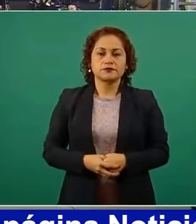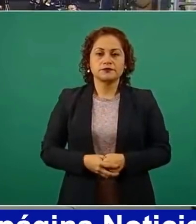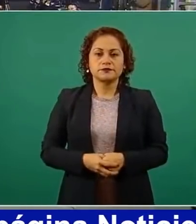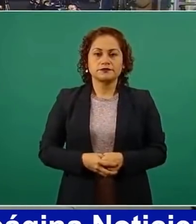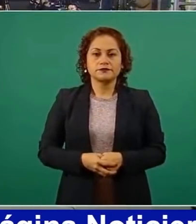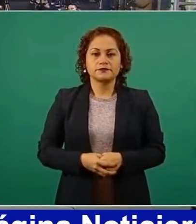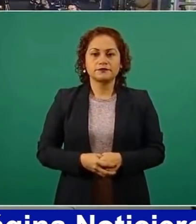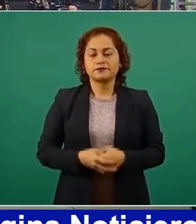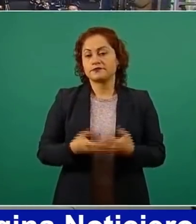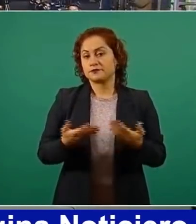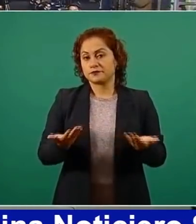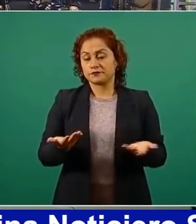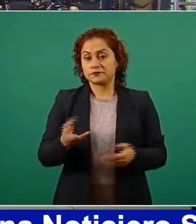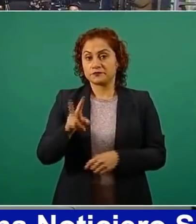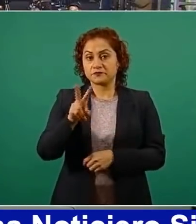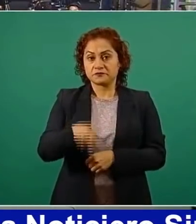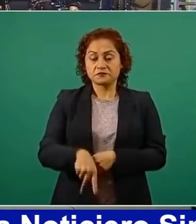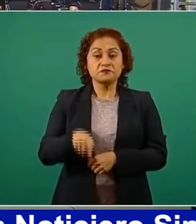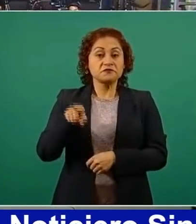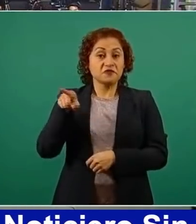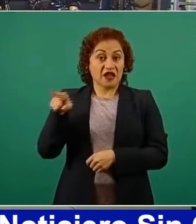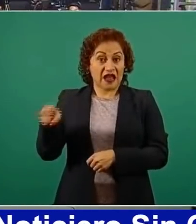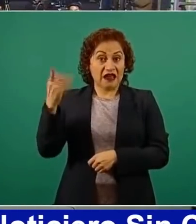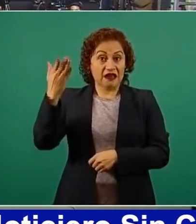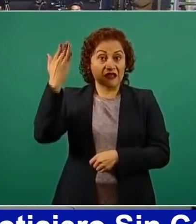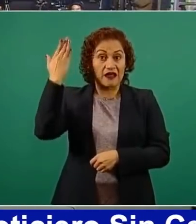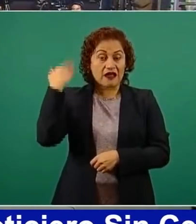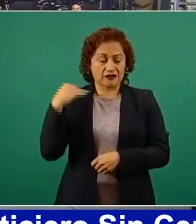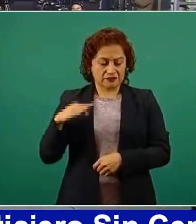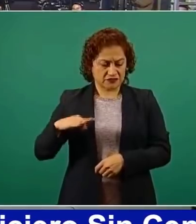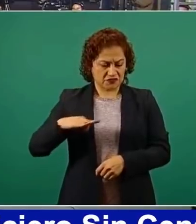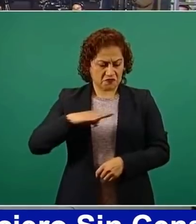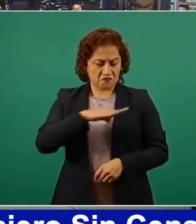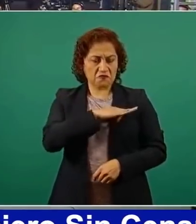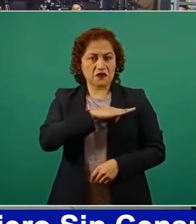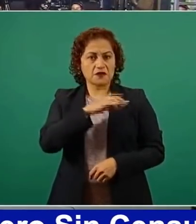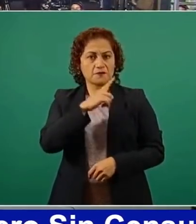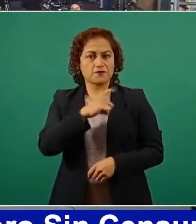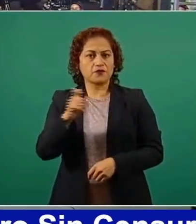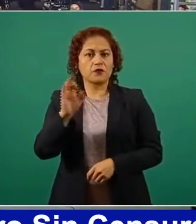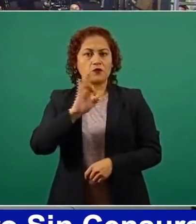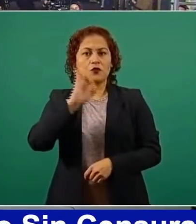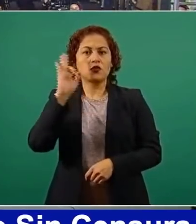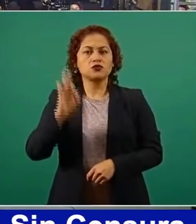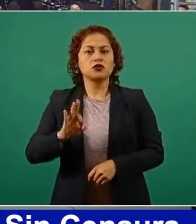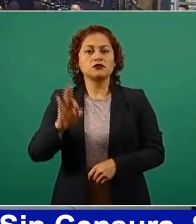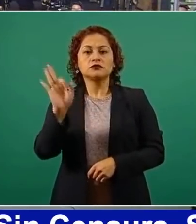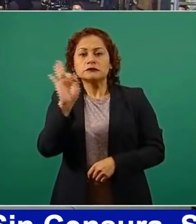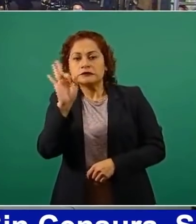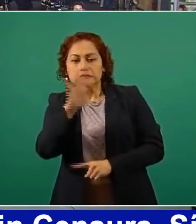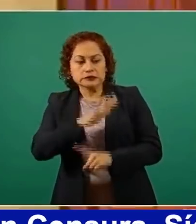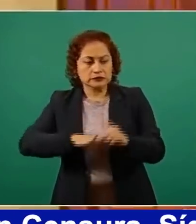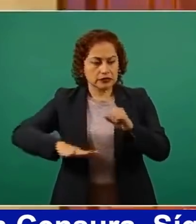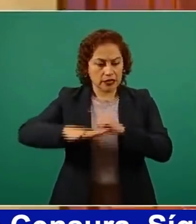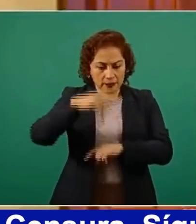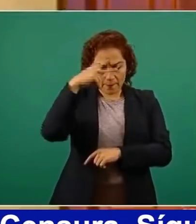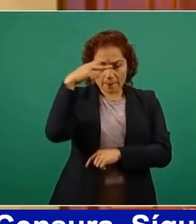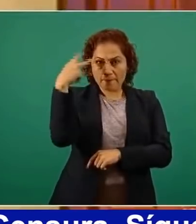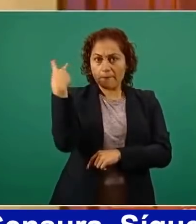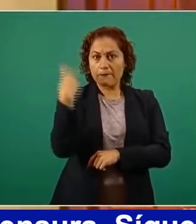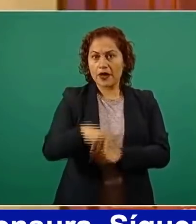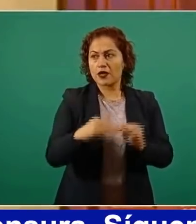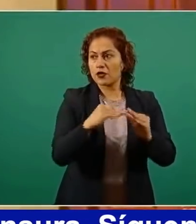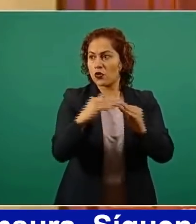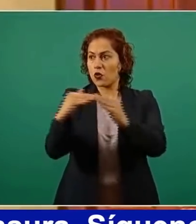con toda sinceridad que al establecerse una república democrática, México